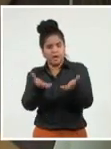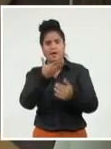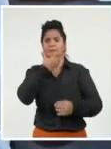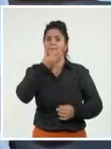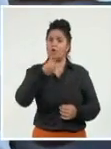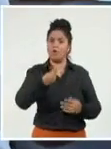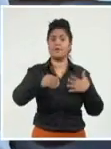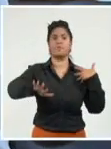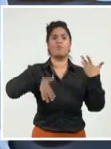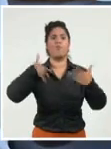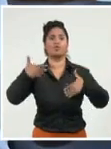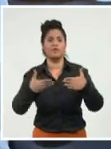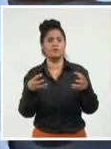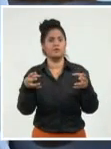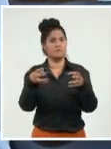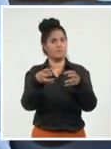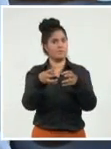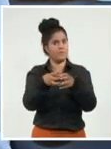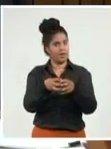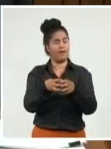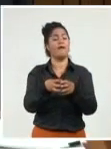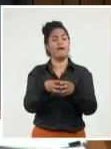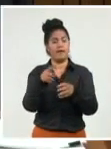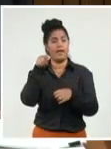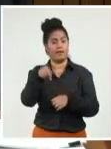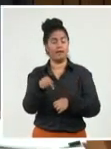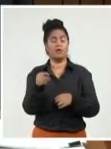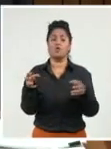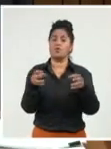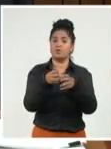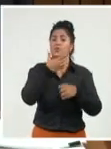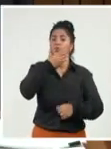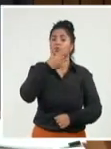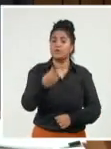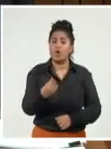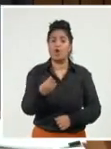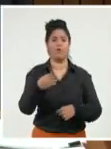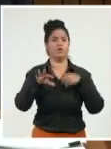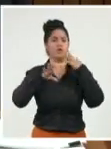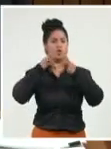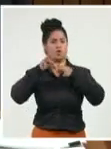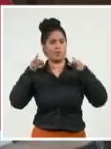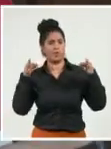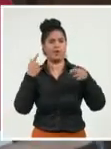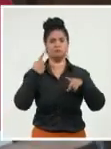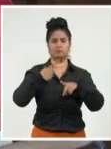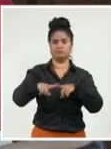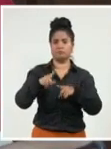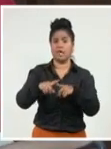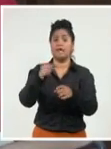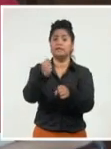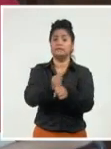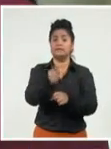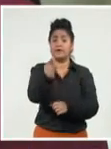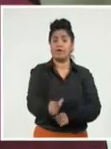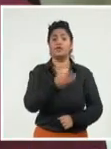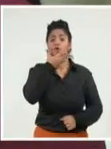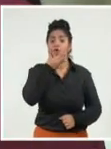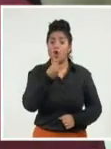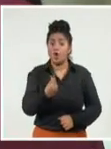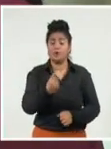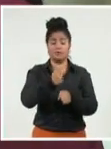movimiento pioneril y atender a los jóvenes que trabajan en el sector no estatal de la economía. Sobre esto último se conoció cuánto se hace desde